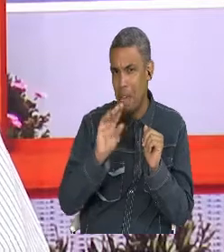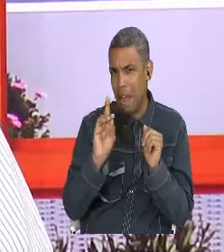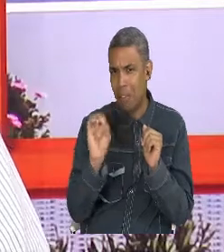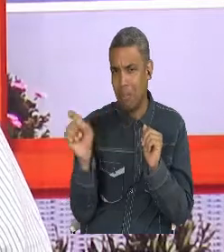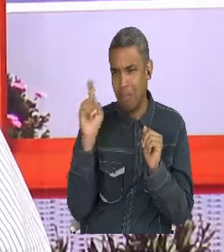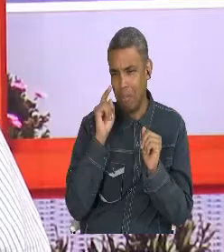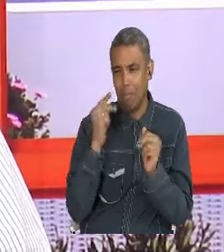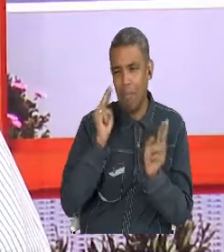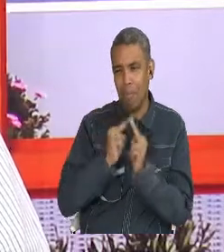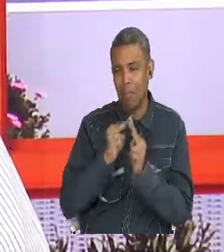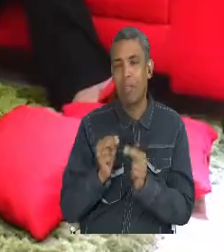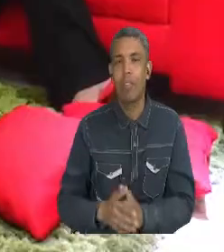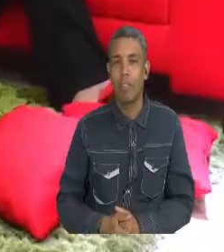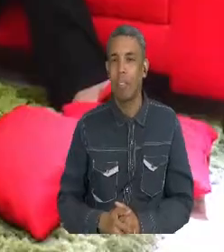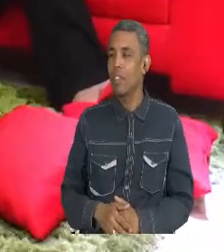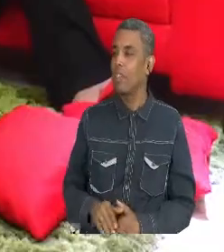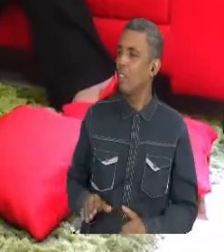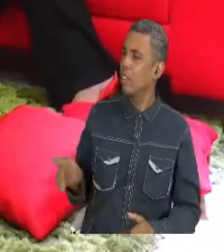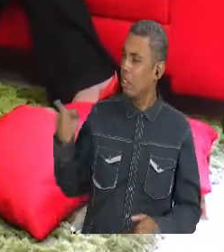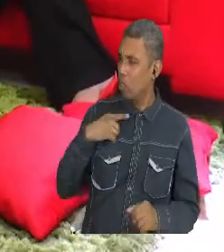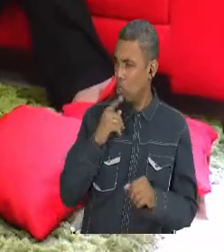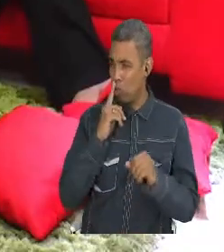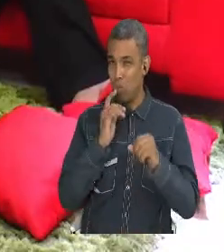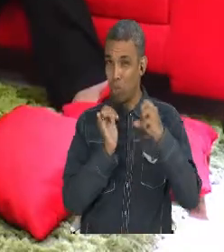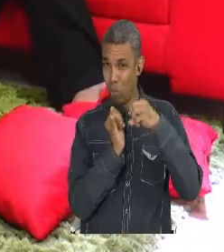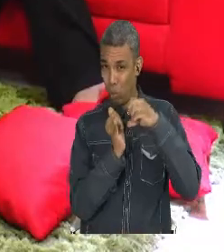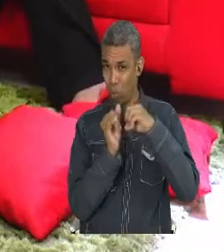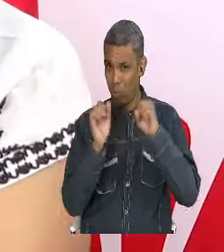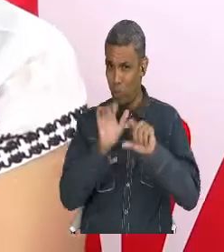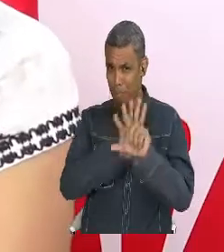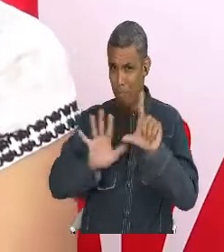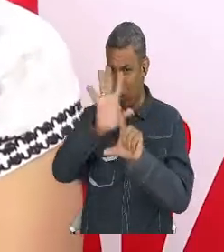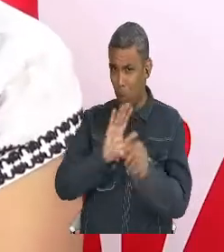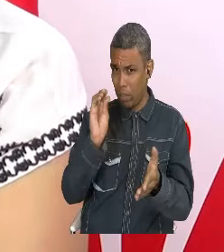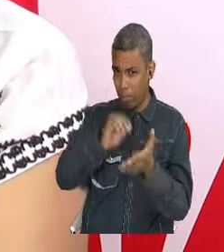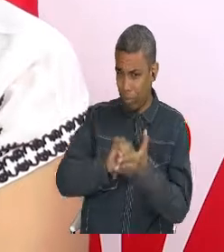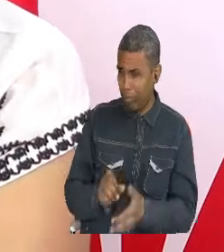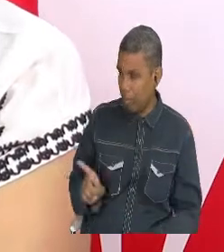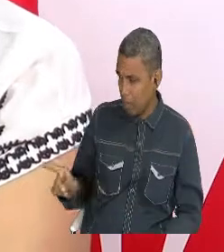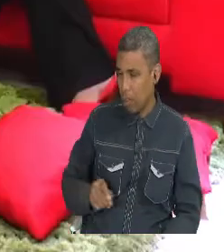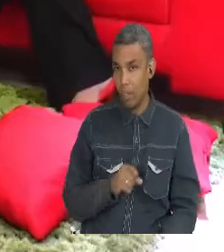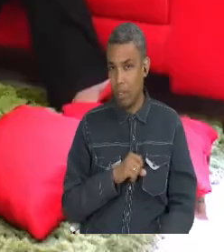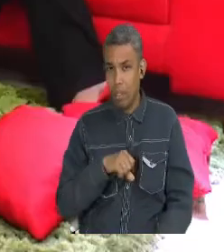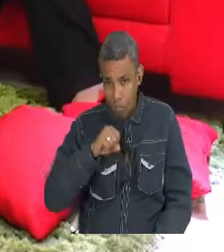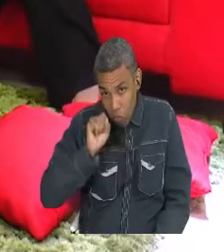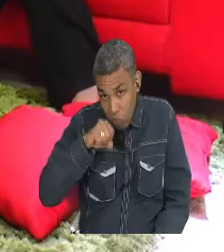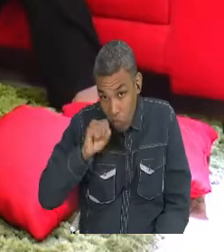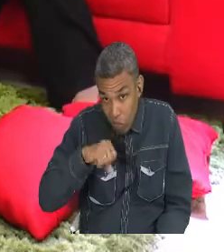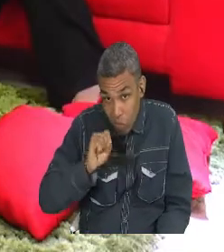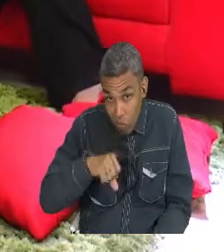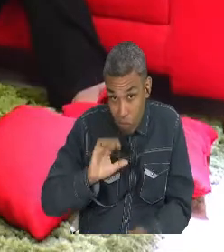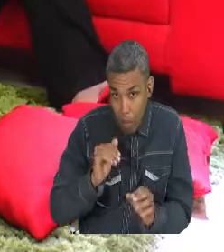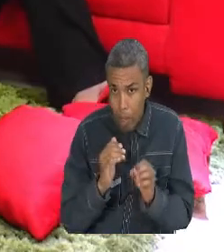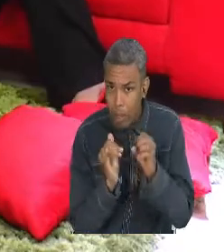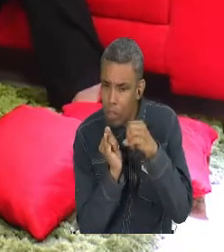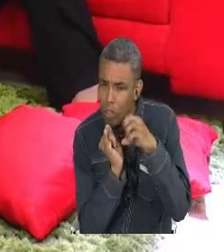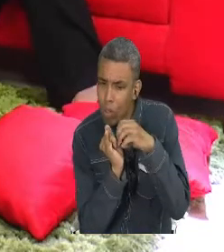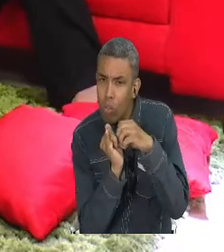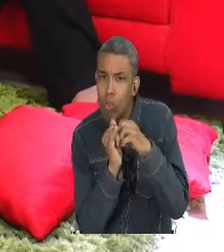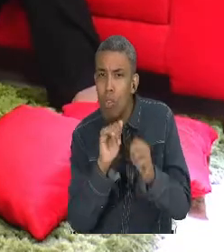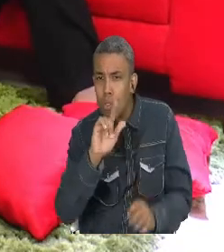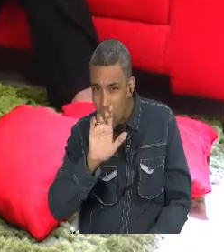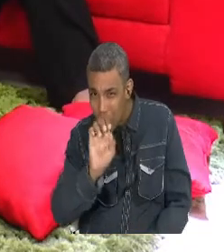también. Leonardo, ¿en YouTube podemos encontrar videos sobre su merced? Sí. En YouTube hay un canal que se llama Leonardo